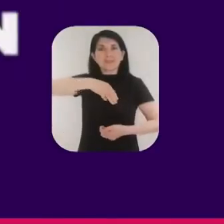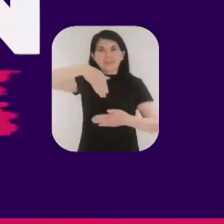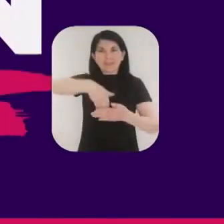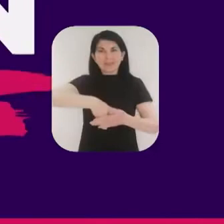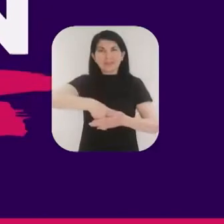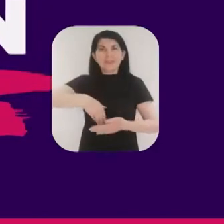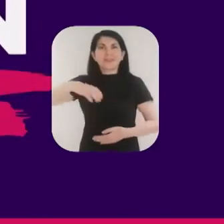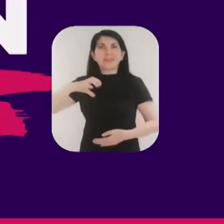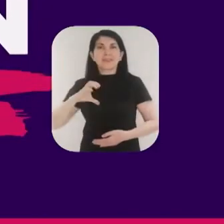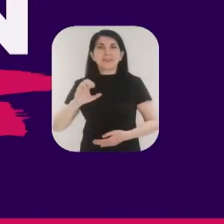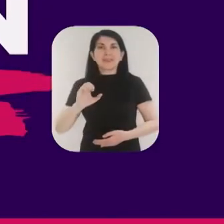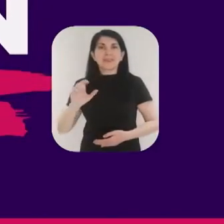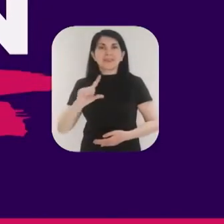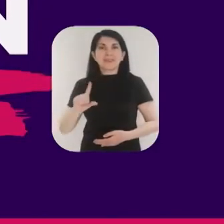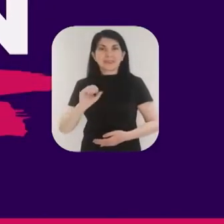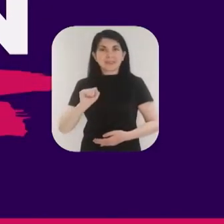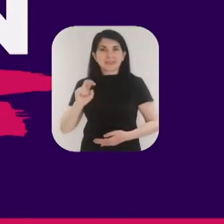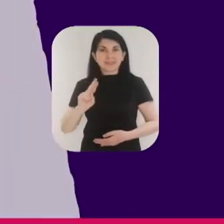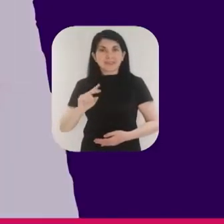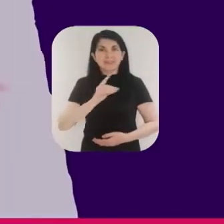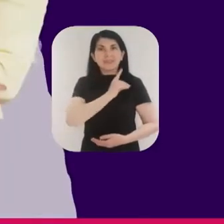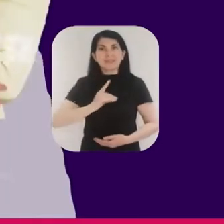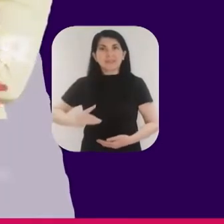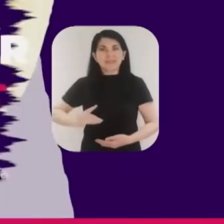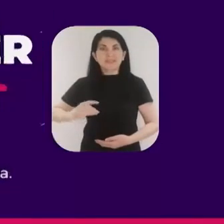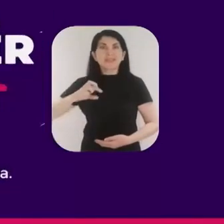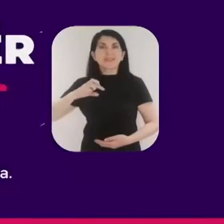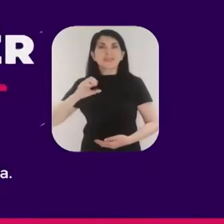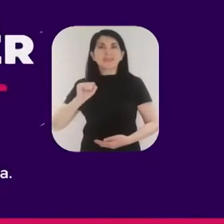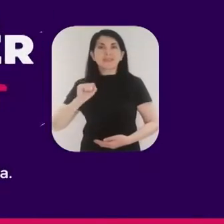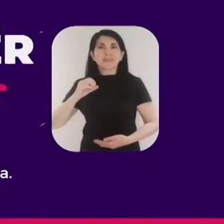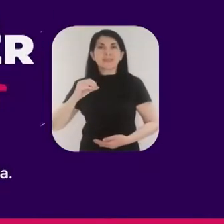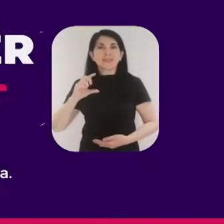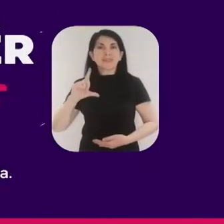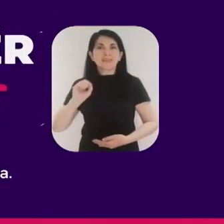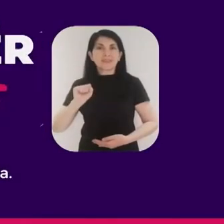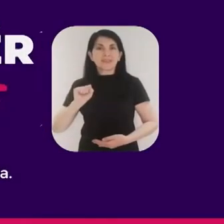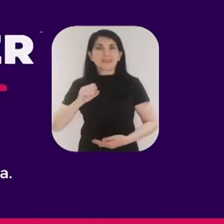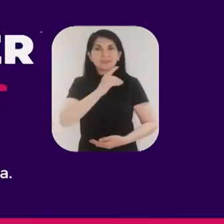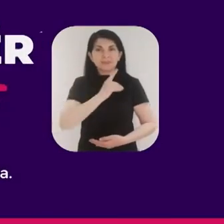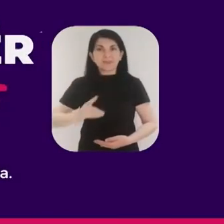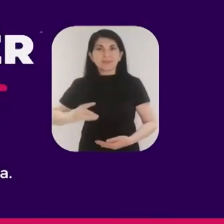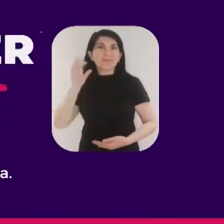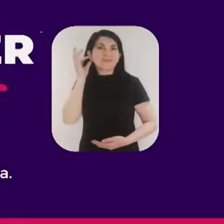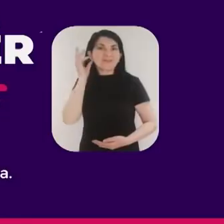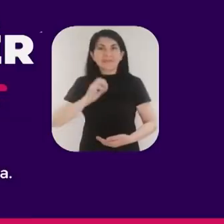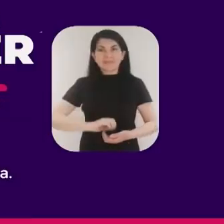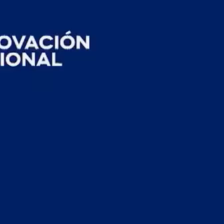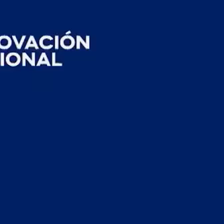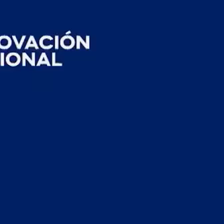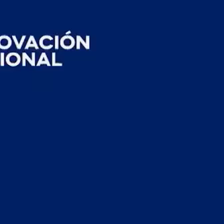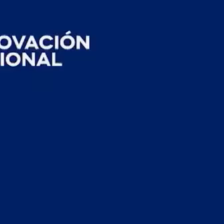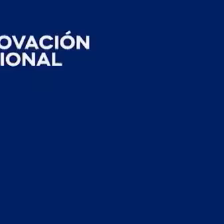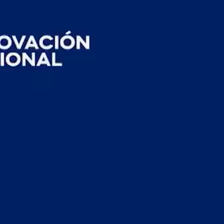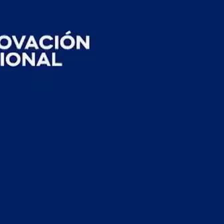En Metropolitana, vota por César Castillo, diputado. Paola Walker,